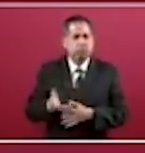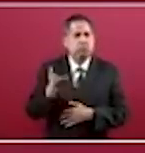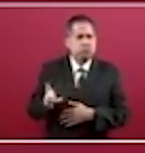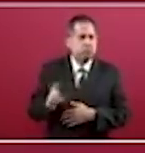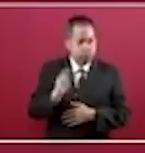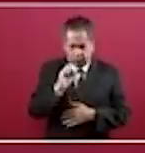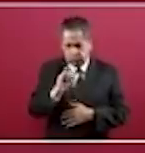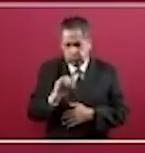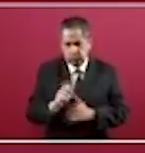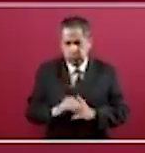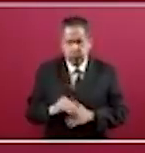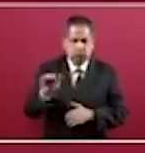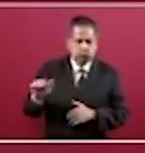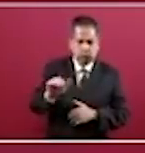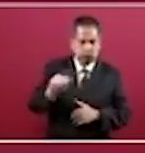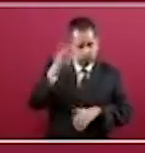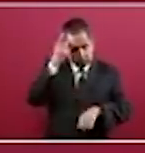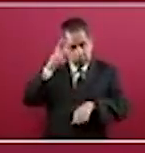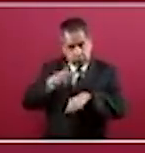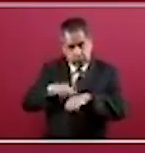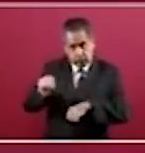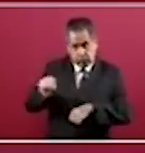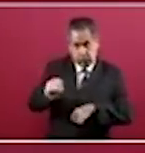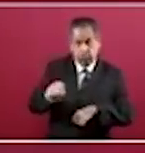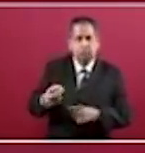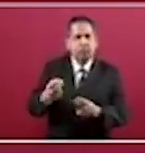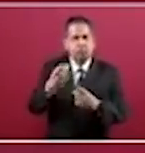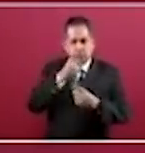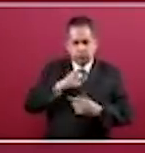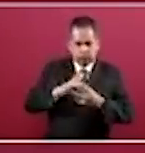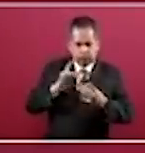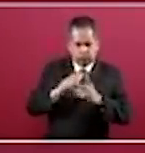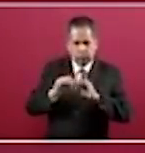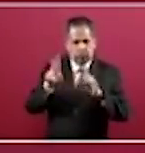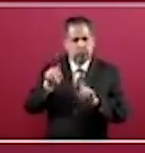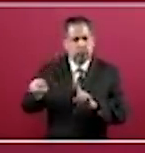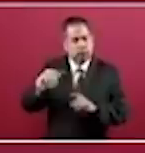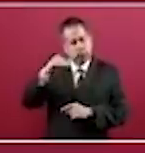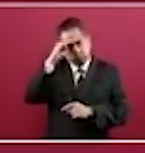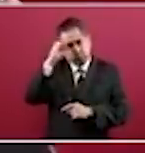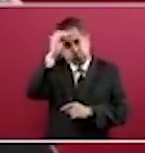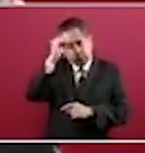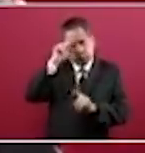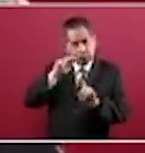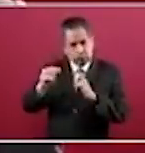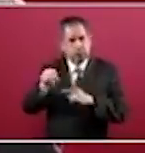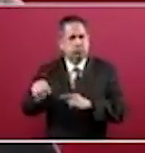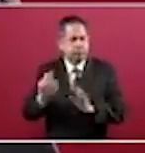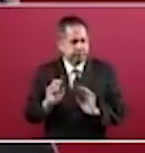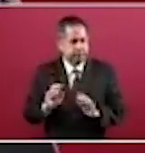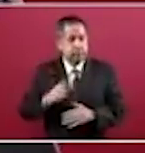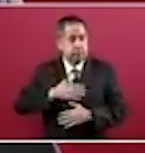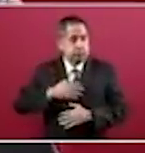pedirles a los directivos que ellos nos den su punto de vista. Yo lo que